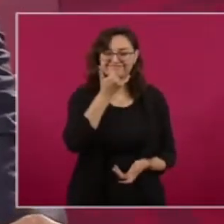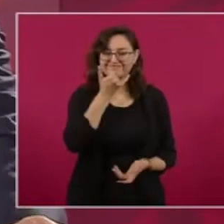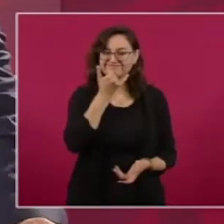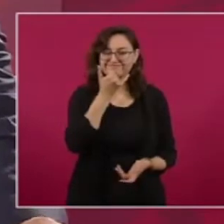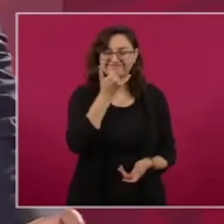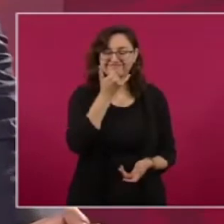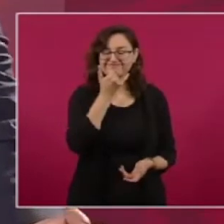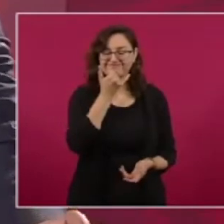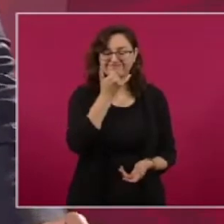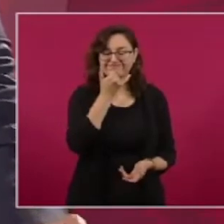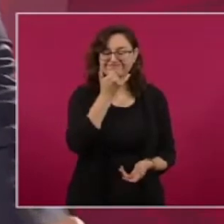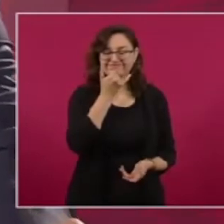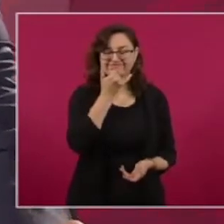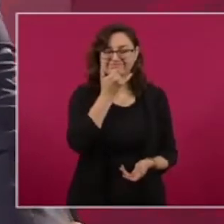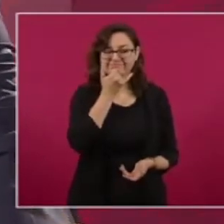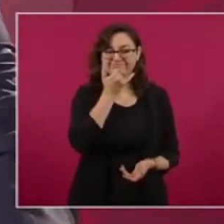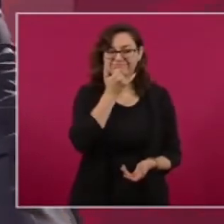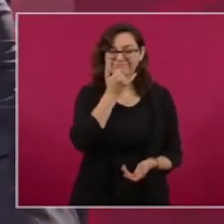de